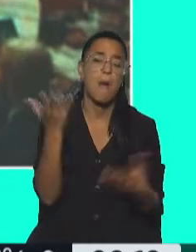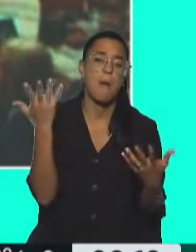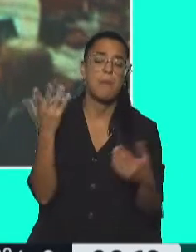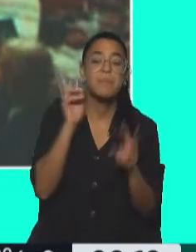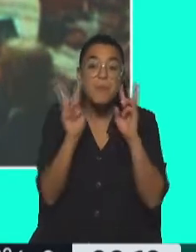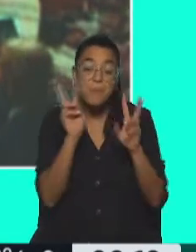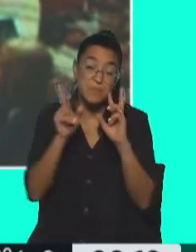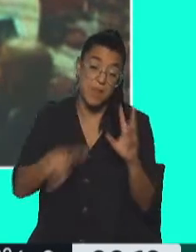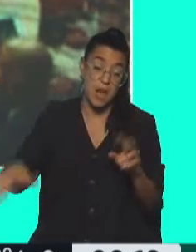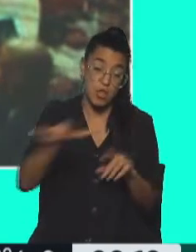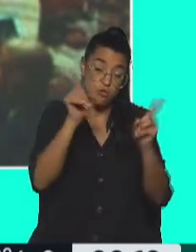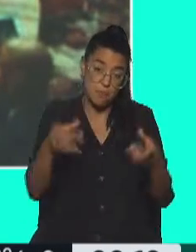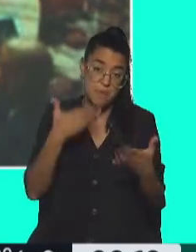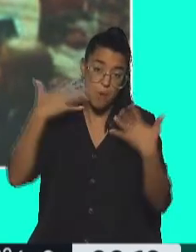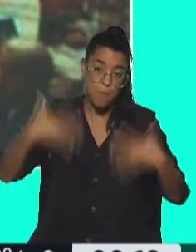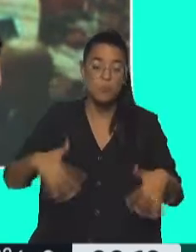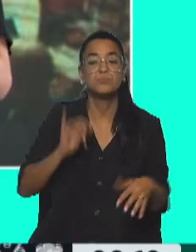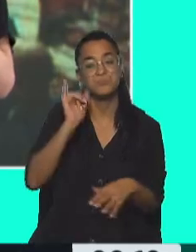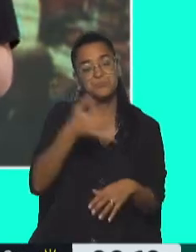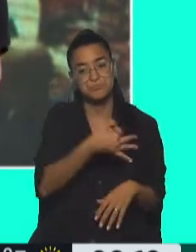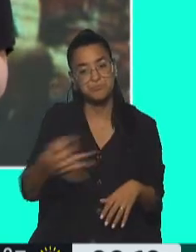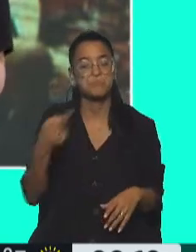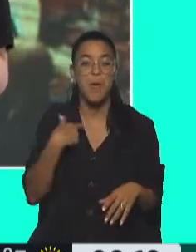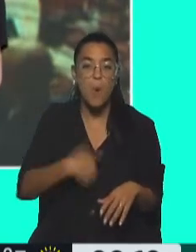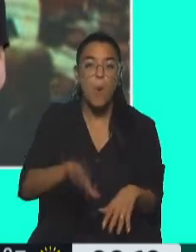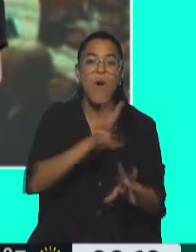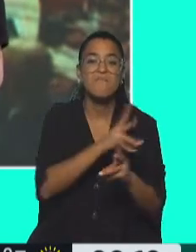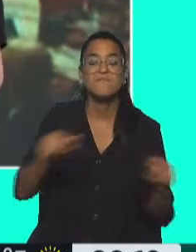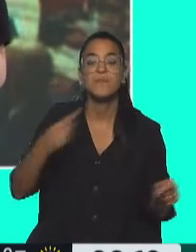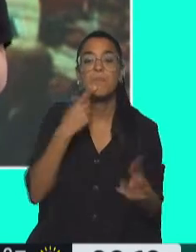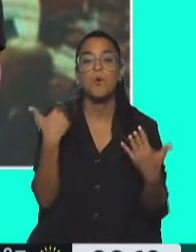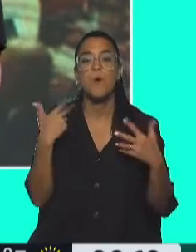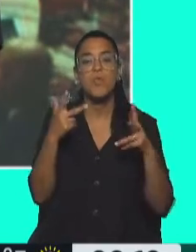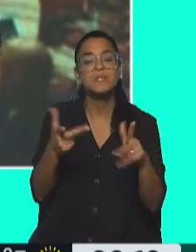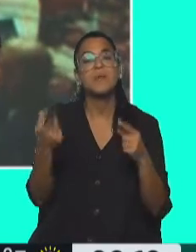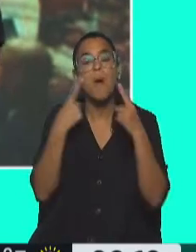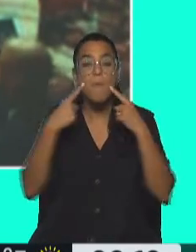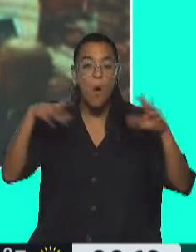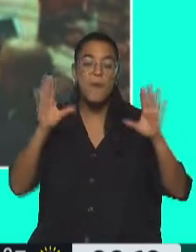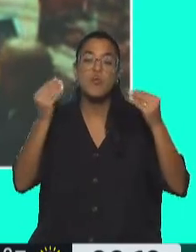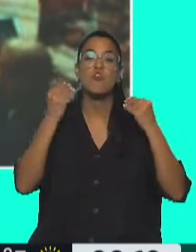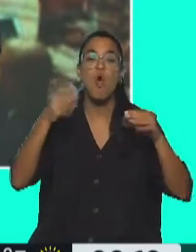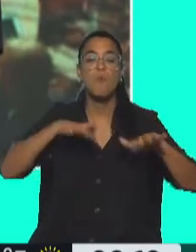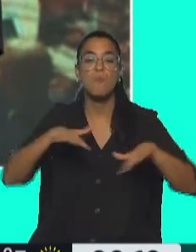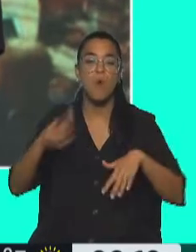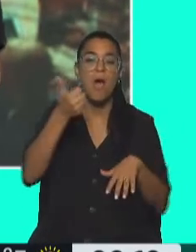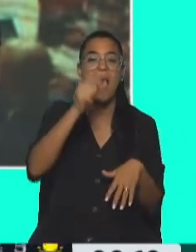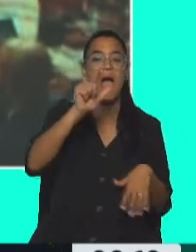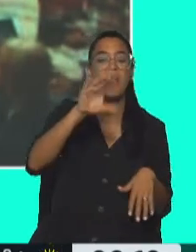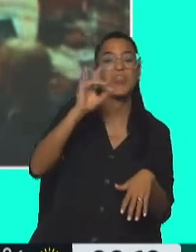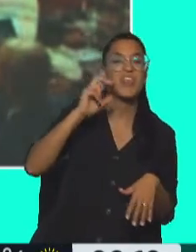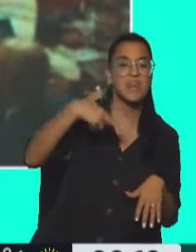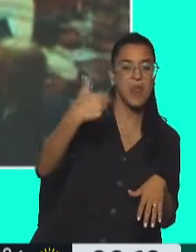en la región también se va a hablar mucho. Sí, así es. Para terminar, podemos decir que vamos a ver cómo actúa Alina Boluarte, la